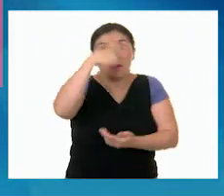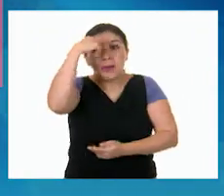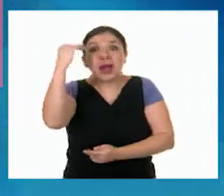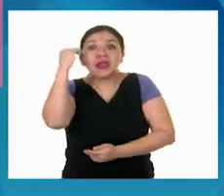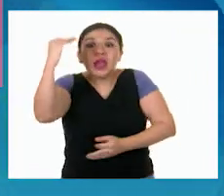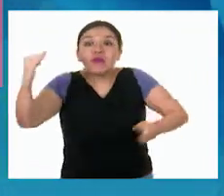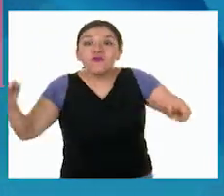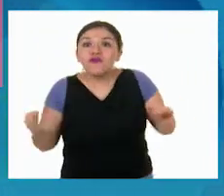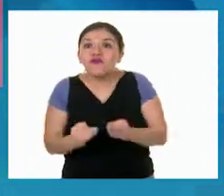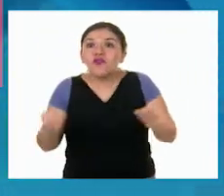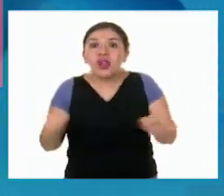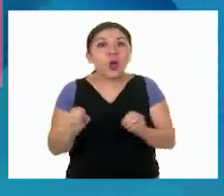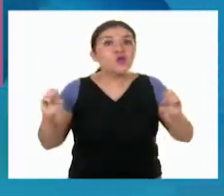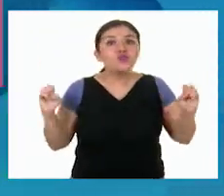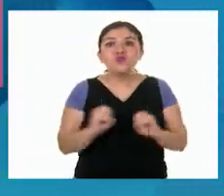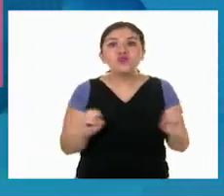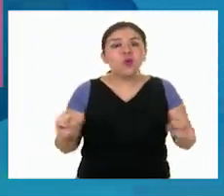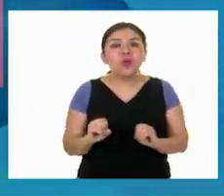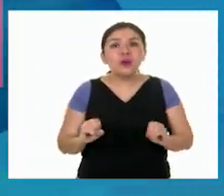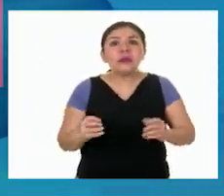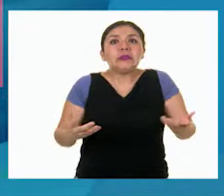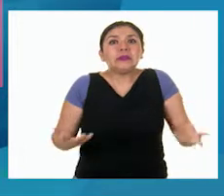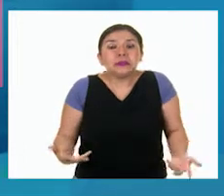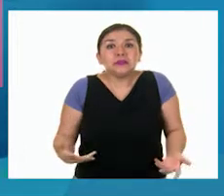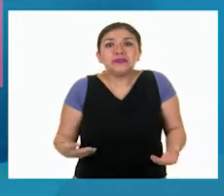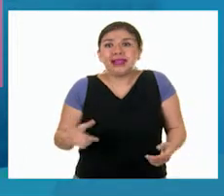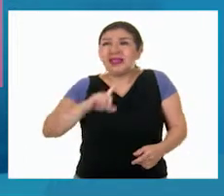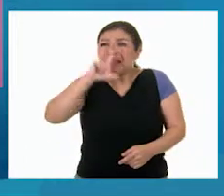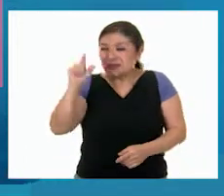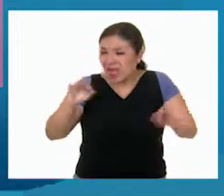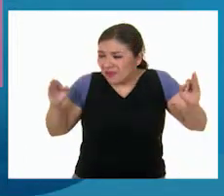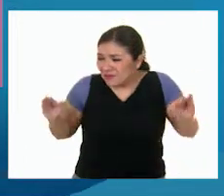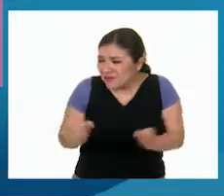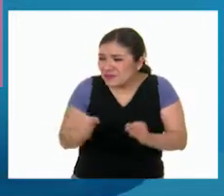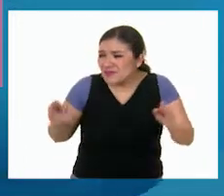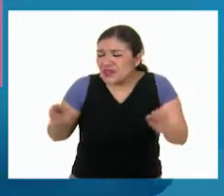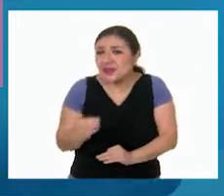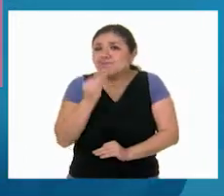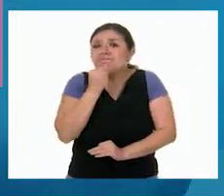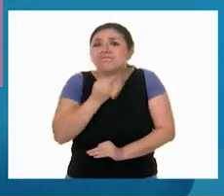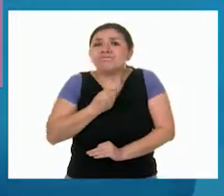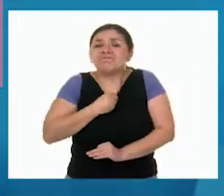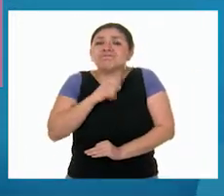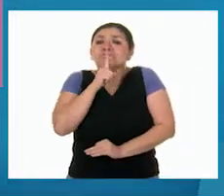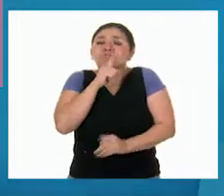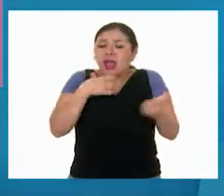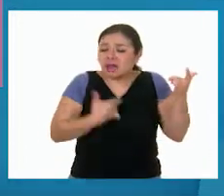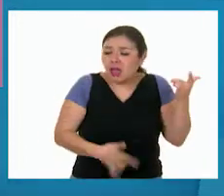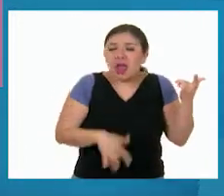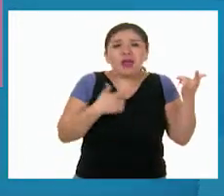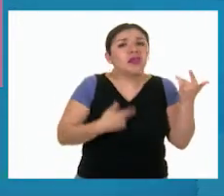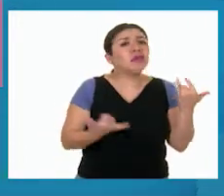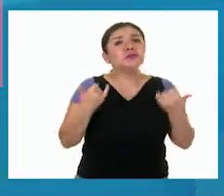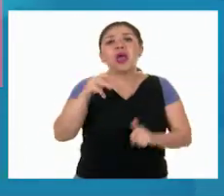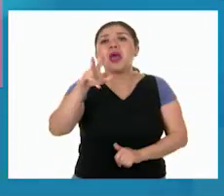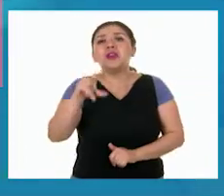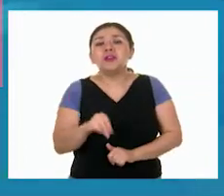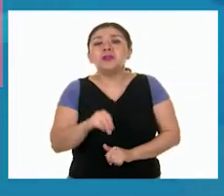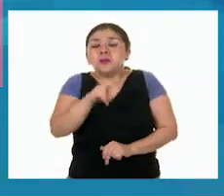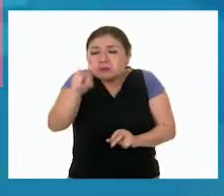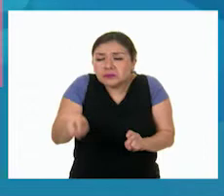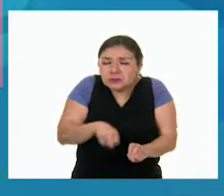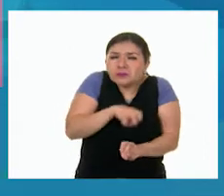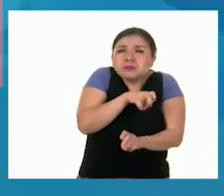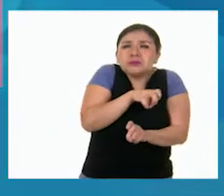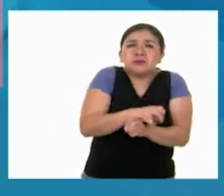invierno. Los fríos la obligaron a guardar el silencio y acogerse al